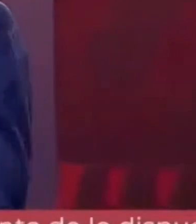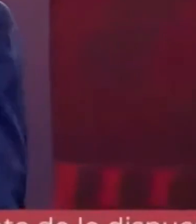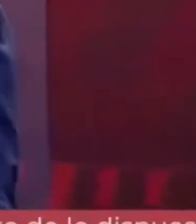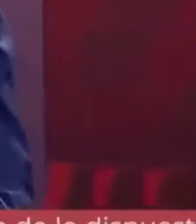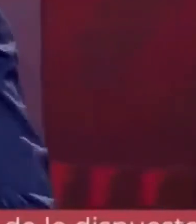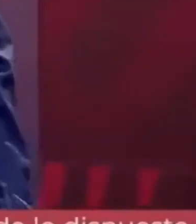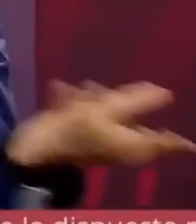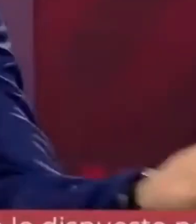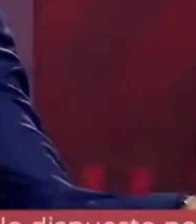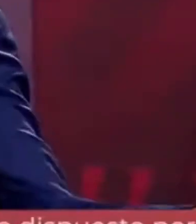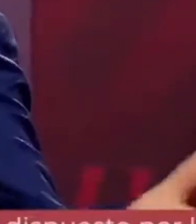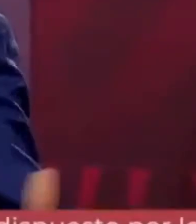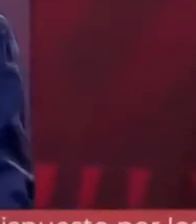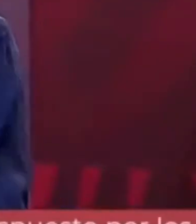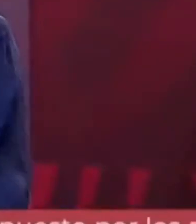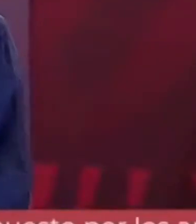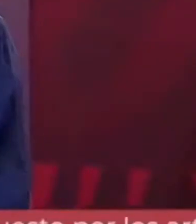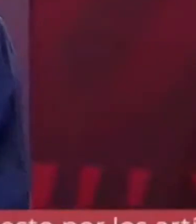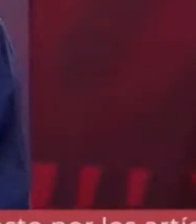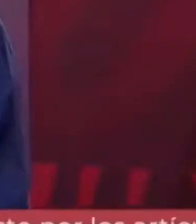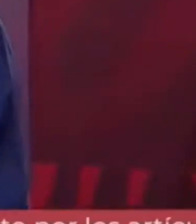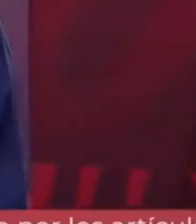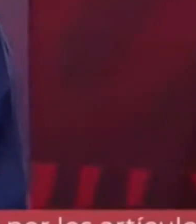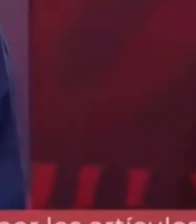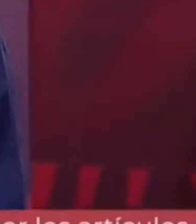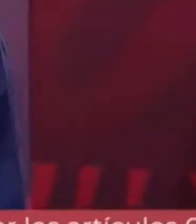Que no había pruebas.